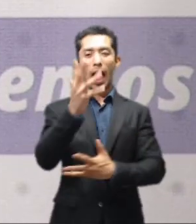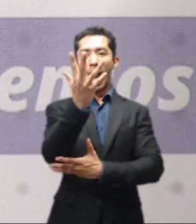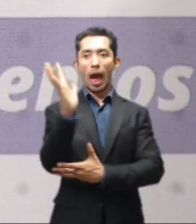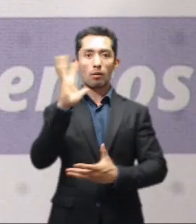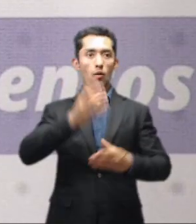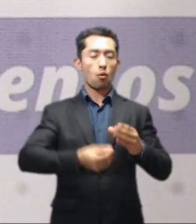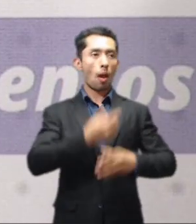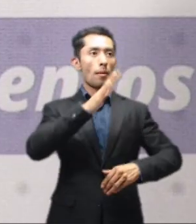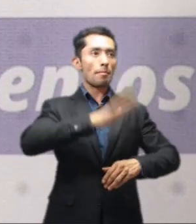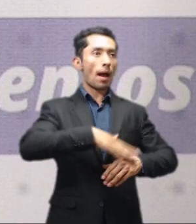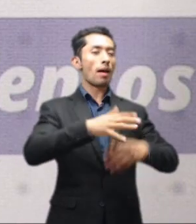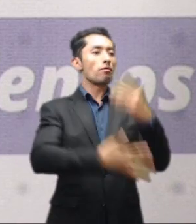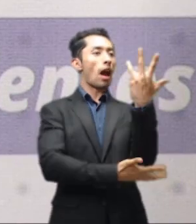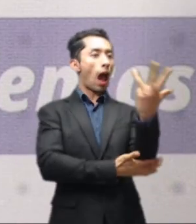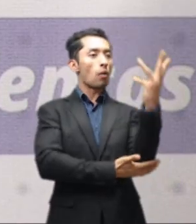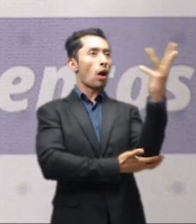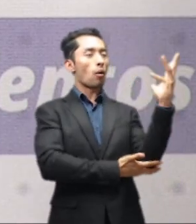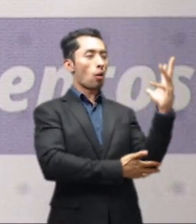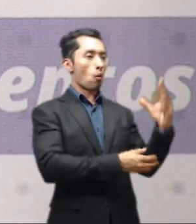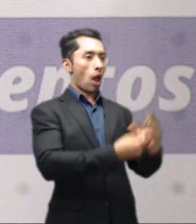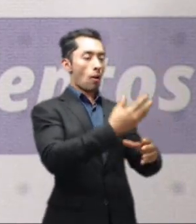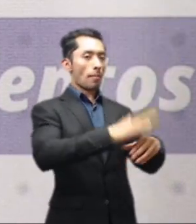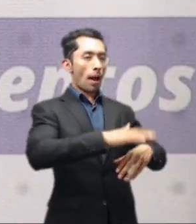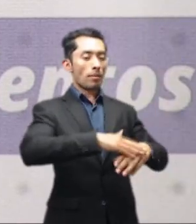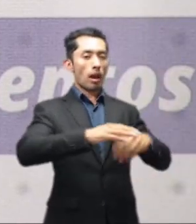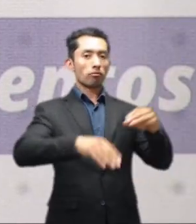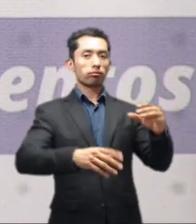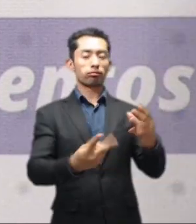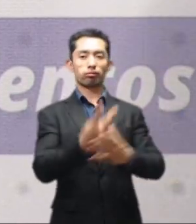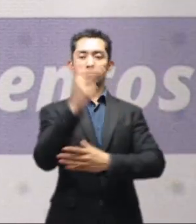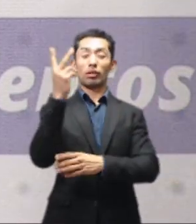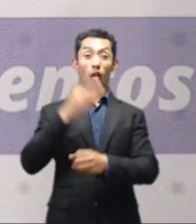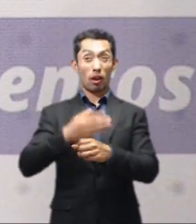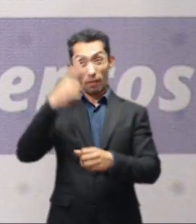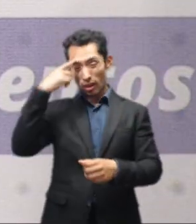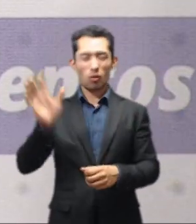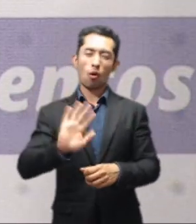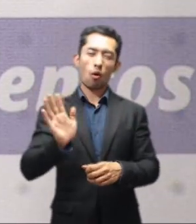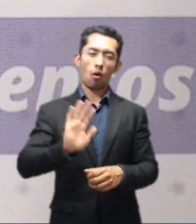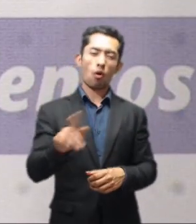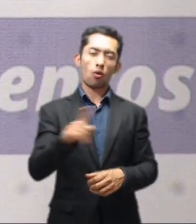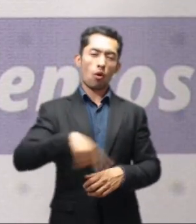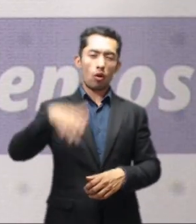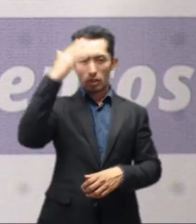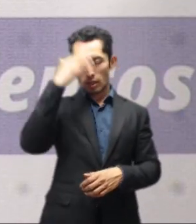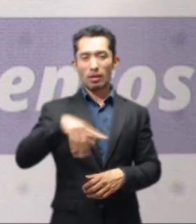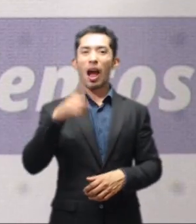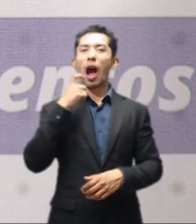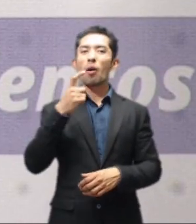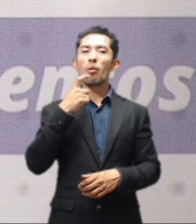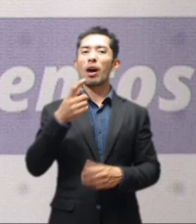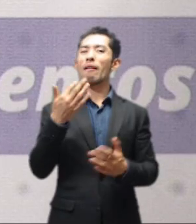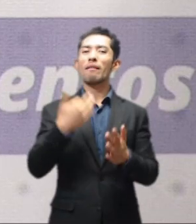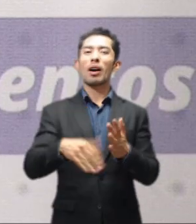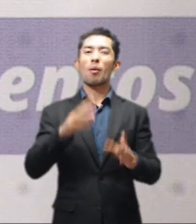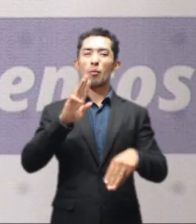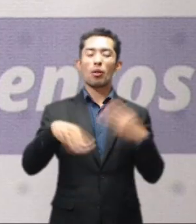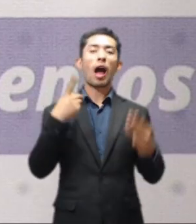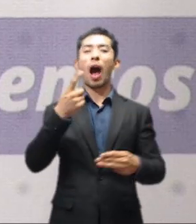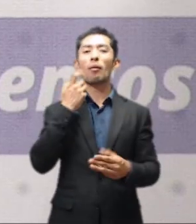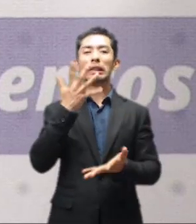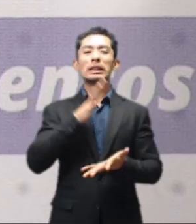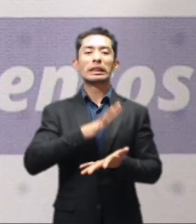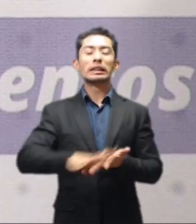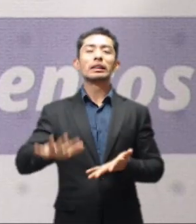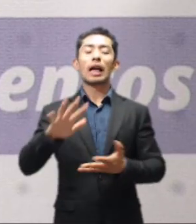creo que no es no es tan fácil reforestar en este momento Todos sabemos la falta de agua a nivel mundial la